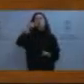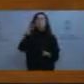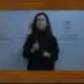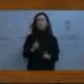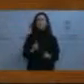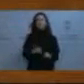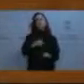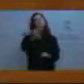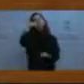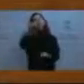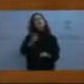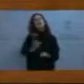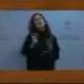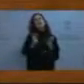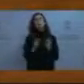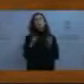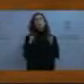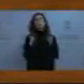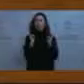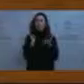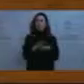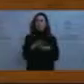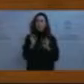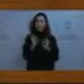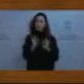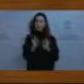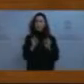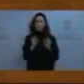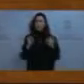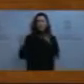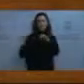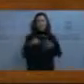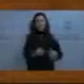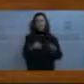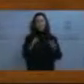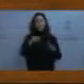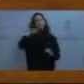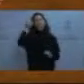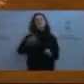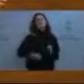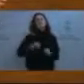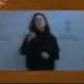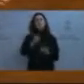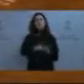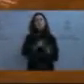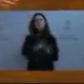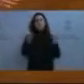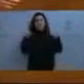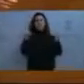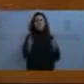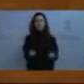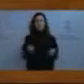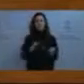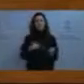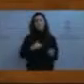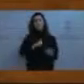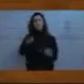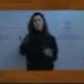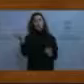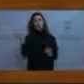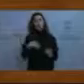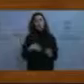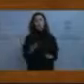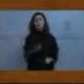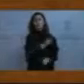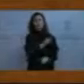el primero. Tenemos al Selección Española Junior de concentración allí, más orgulloso estoy. Oiga, pero es que el centro de tecnificación tiene otra función. ¿Y usted se ha